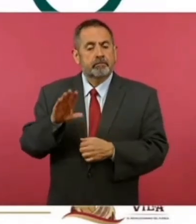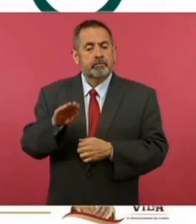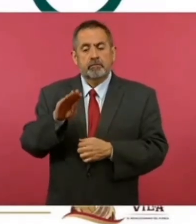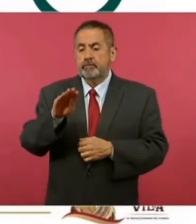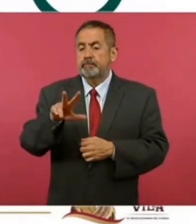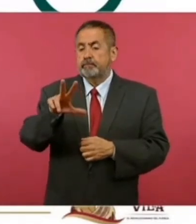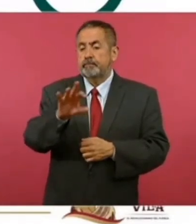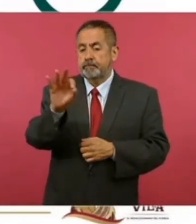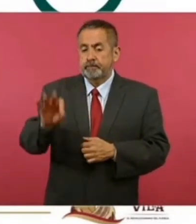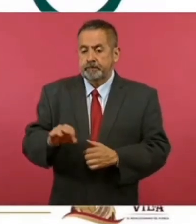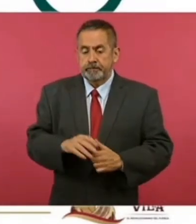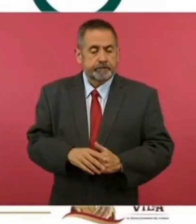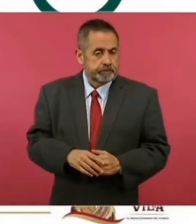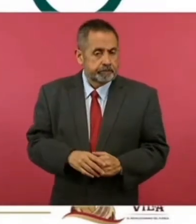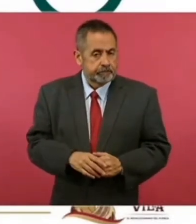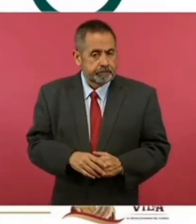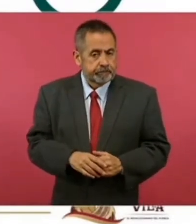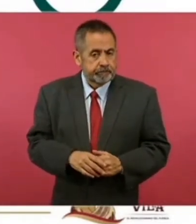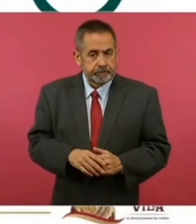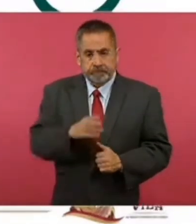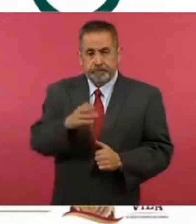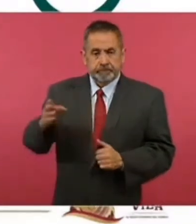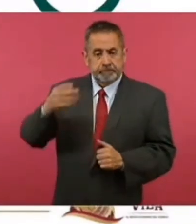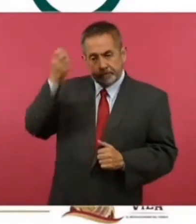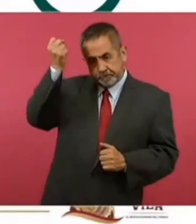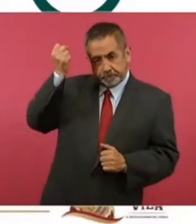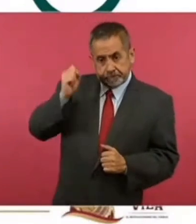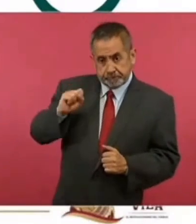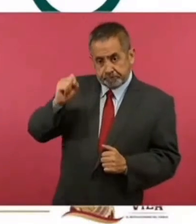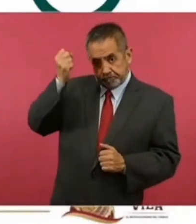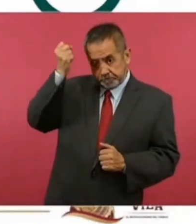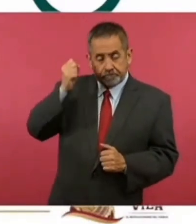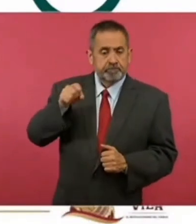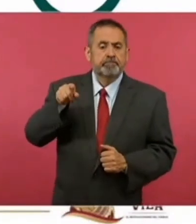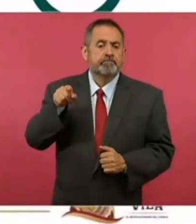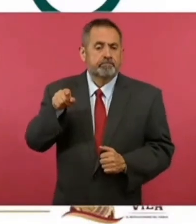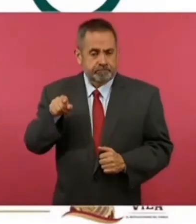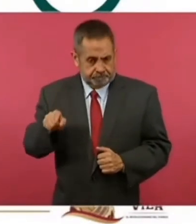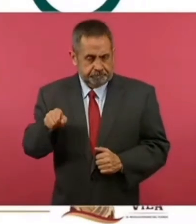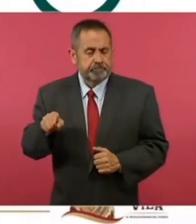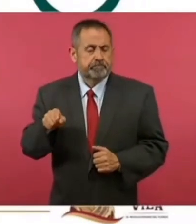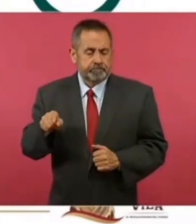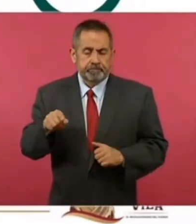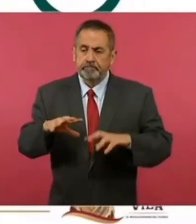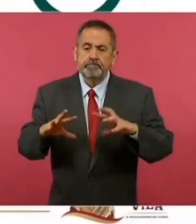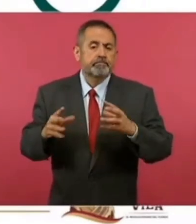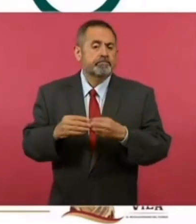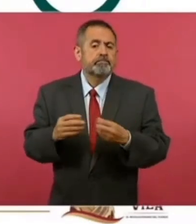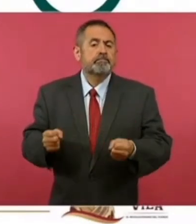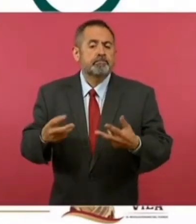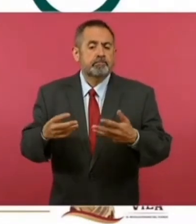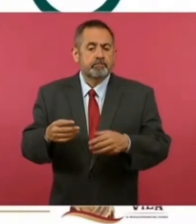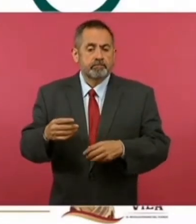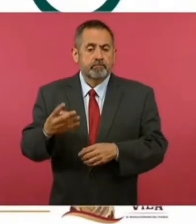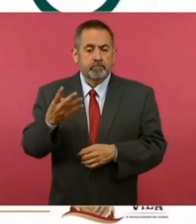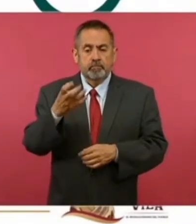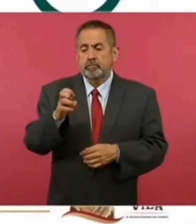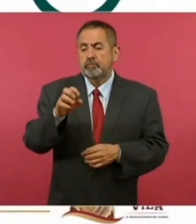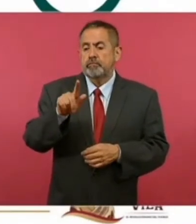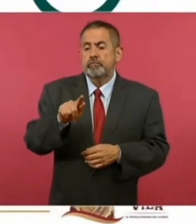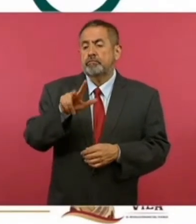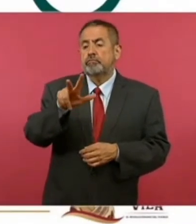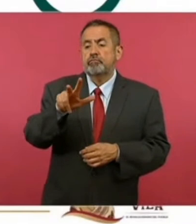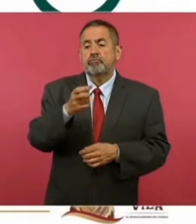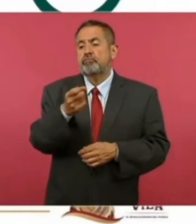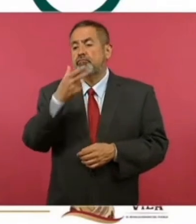98% en el caso de Sinaloa tenemos la suma de cuatrocientos setenta y cuatro